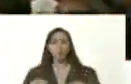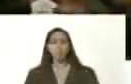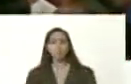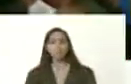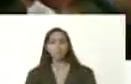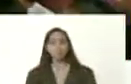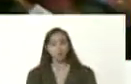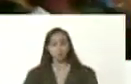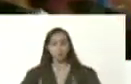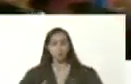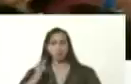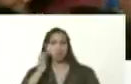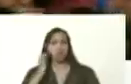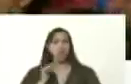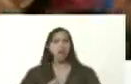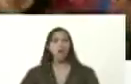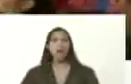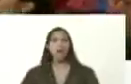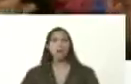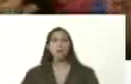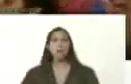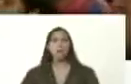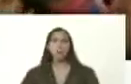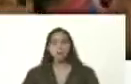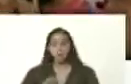Ganaron los hombres.